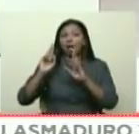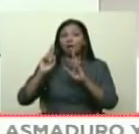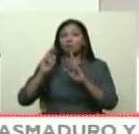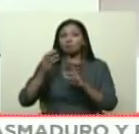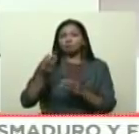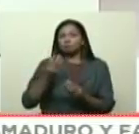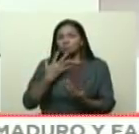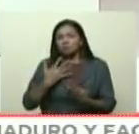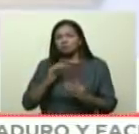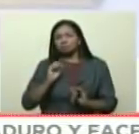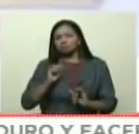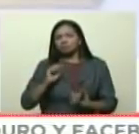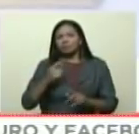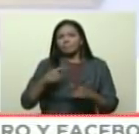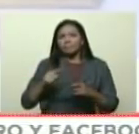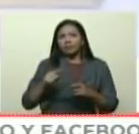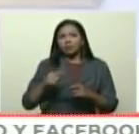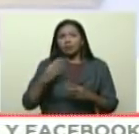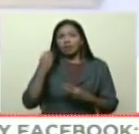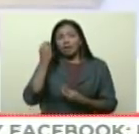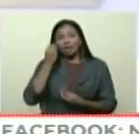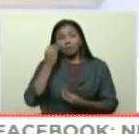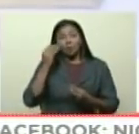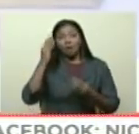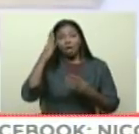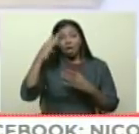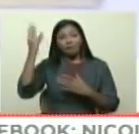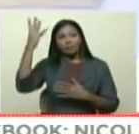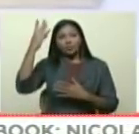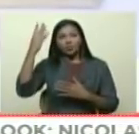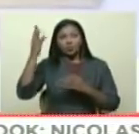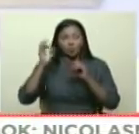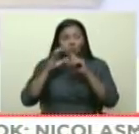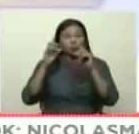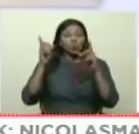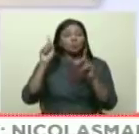pedir. Pero como creemos en Dios, creemos en los milagros.